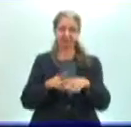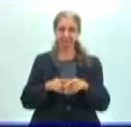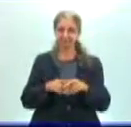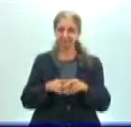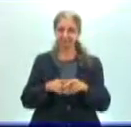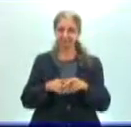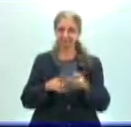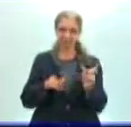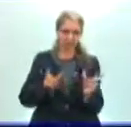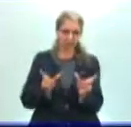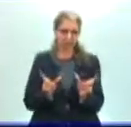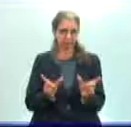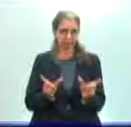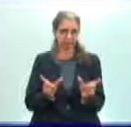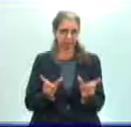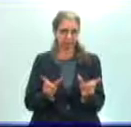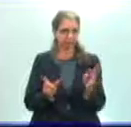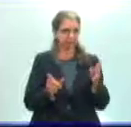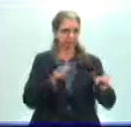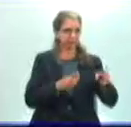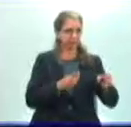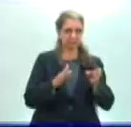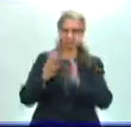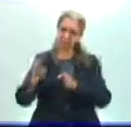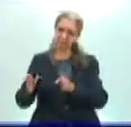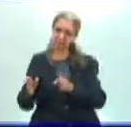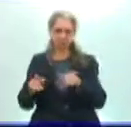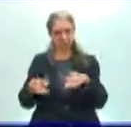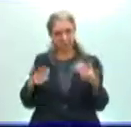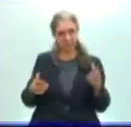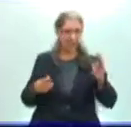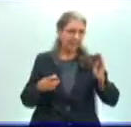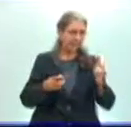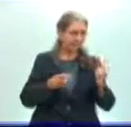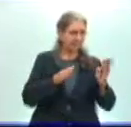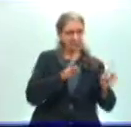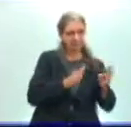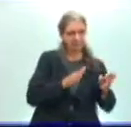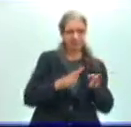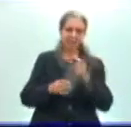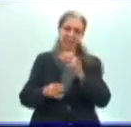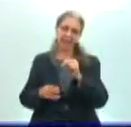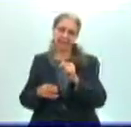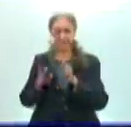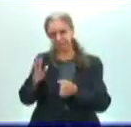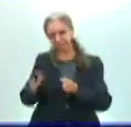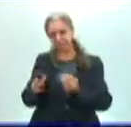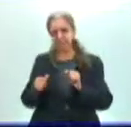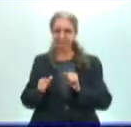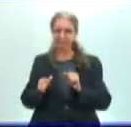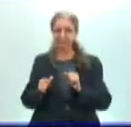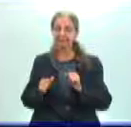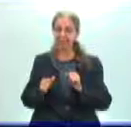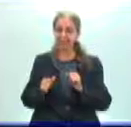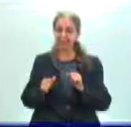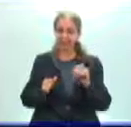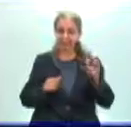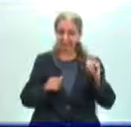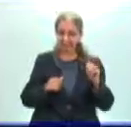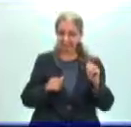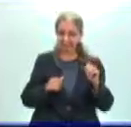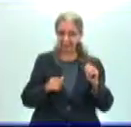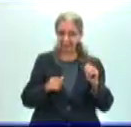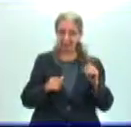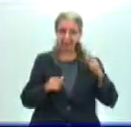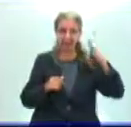dos segmentos. Vemos que la hipotenusa se ha dividido en dos segmentos, el segmento M y el segmento N. Pues bien, M es la proyección